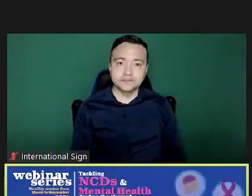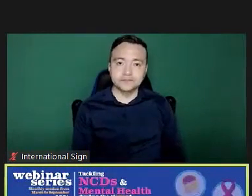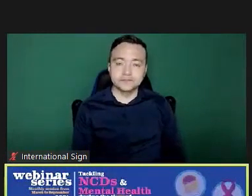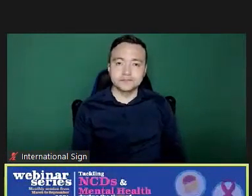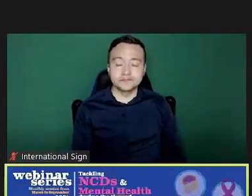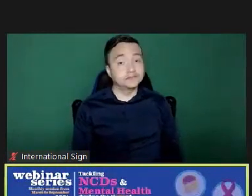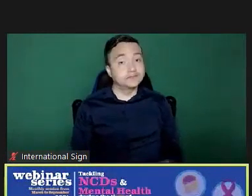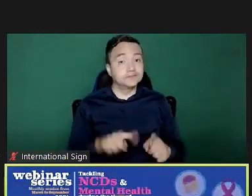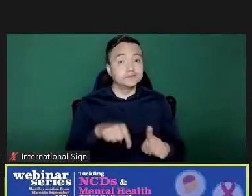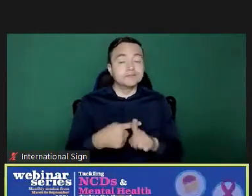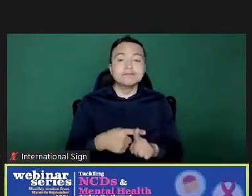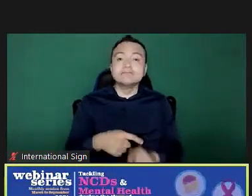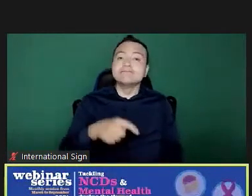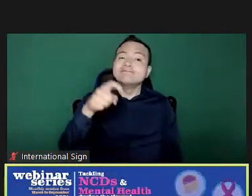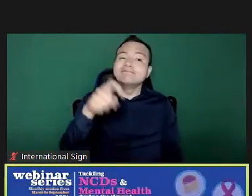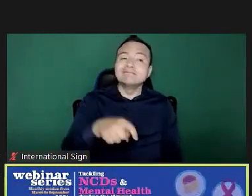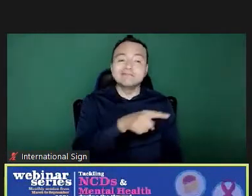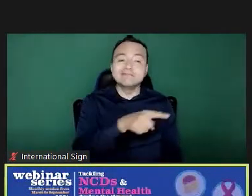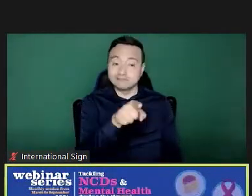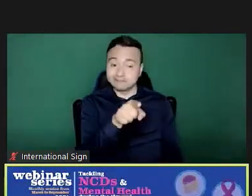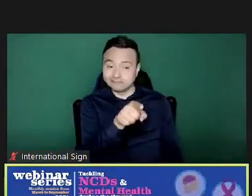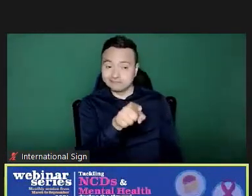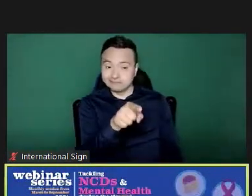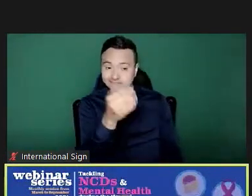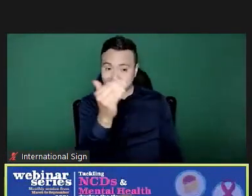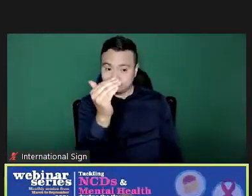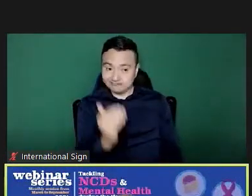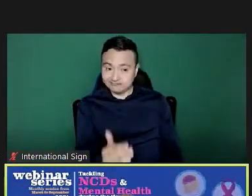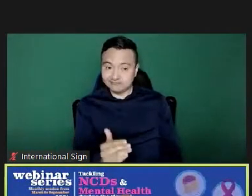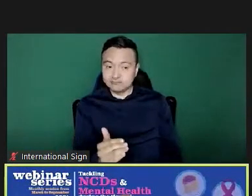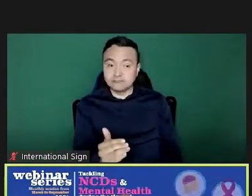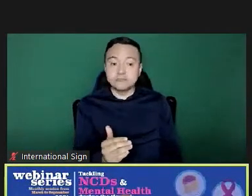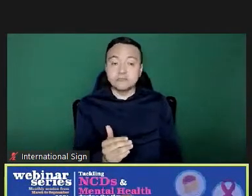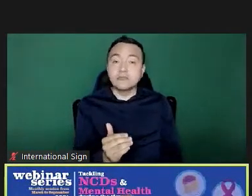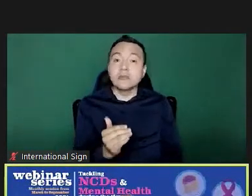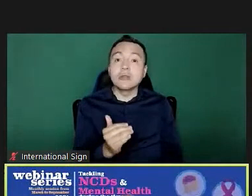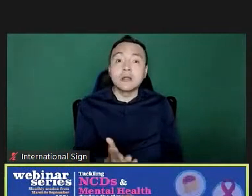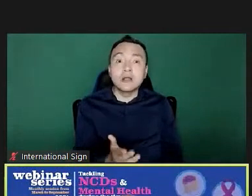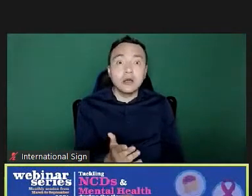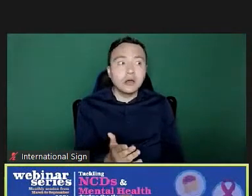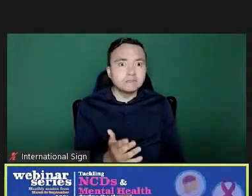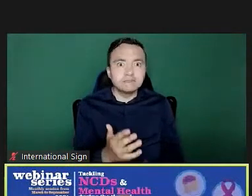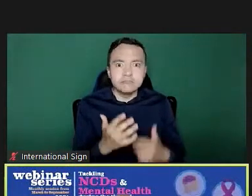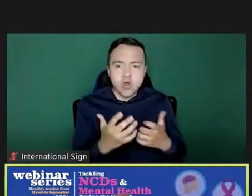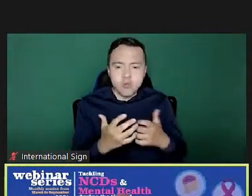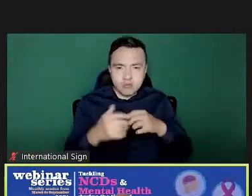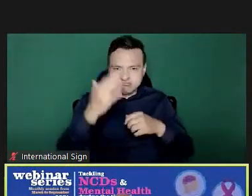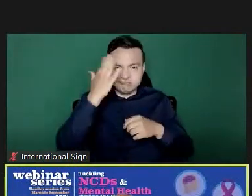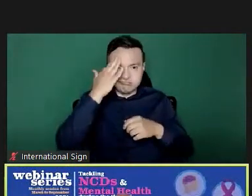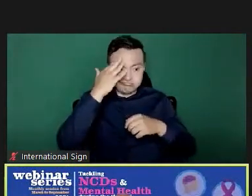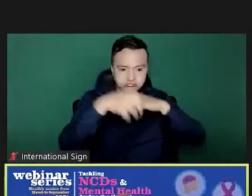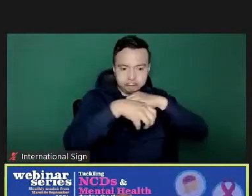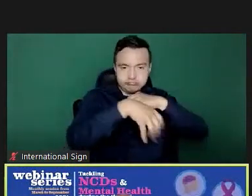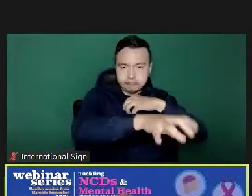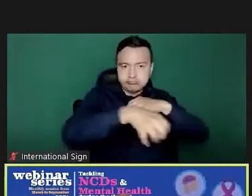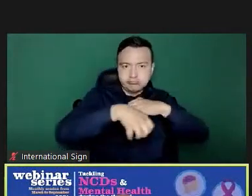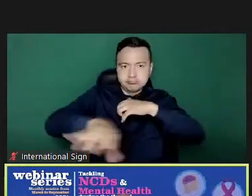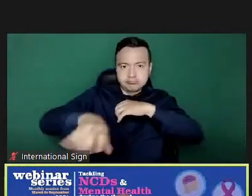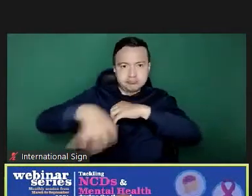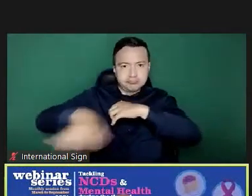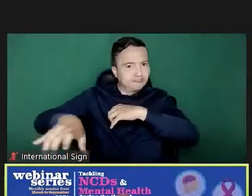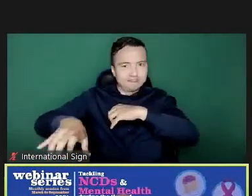También debe existir, cuando hablamos de la atención de los desafíos de la integración, hay que fortalecer el liderazgo